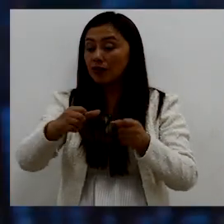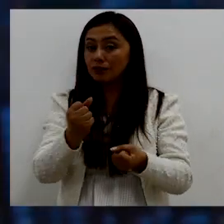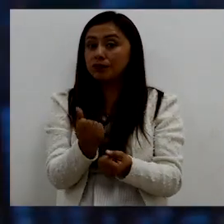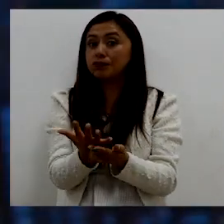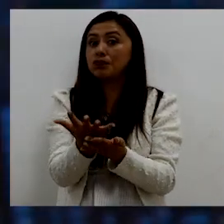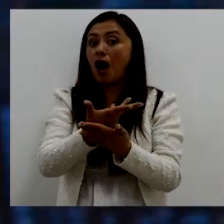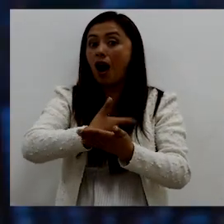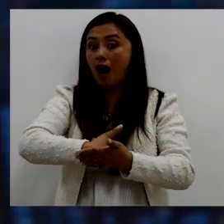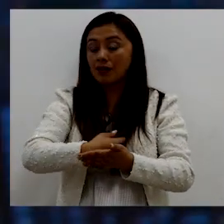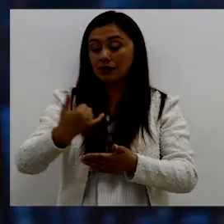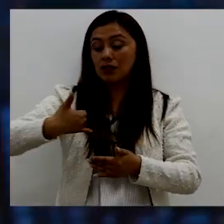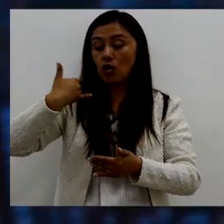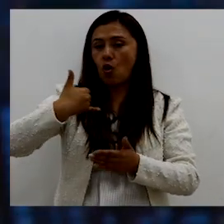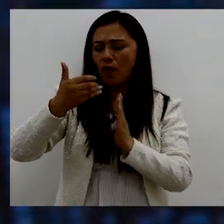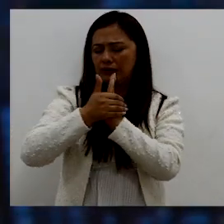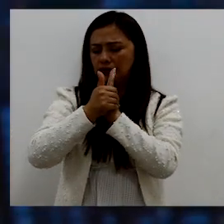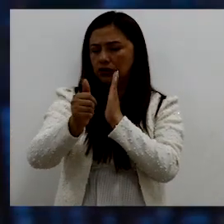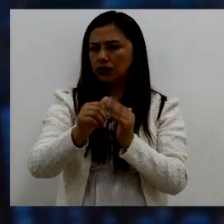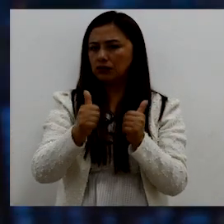talentosos.